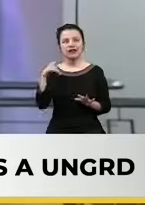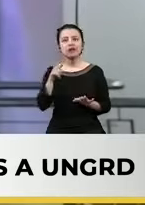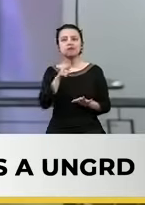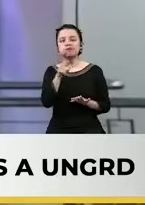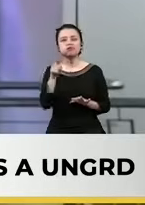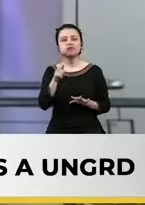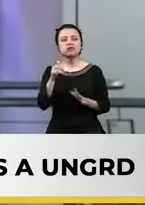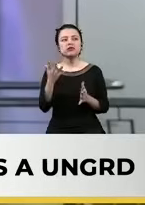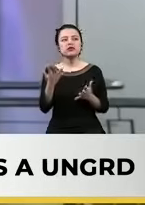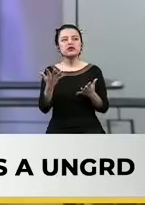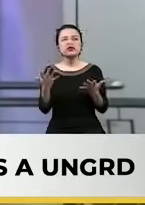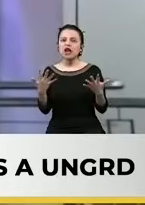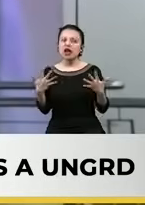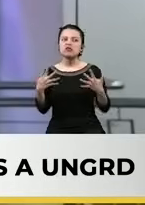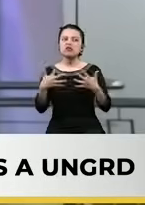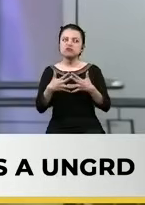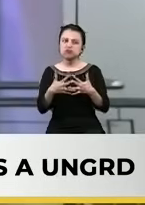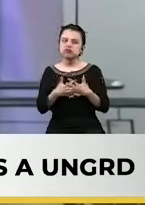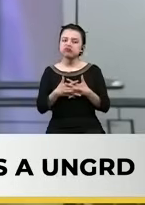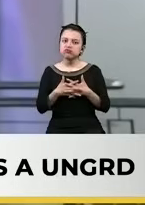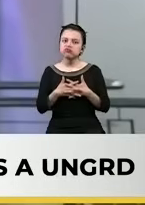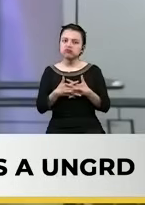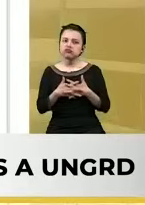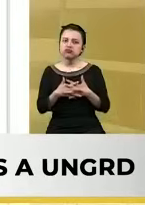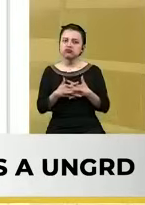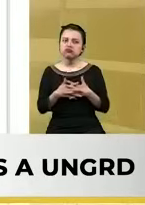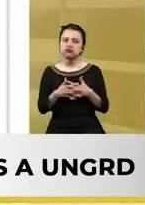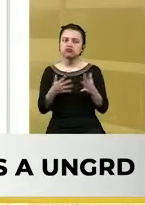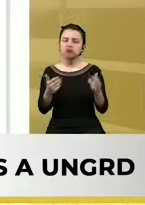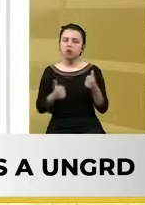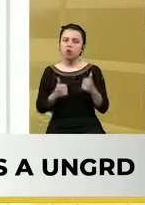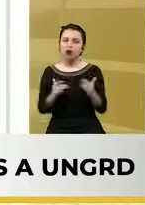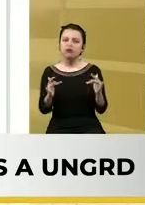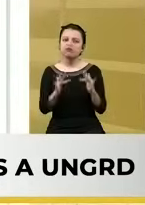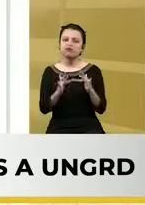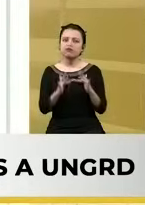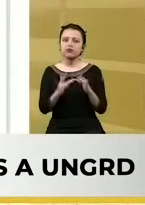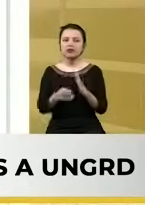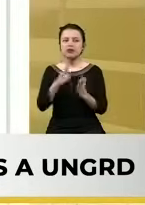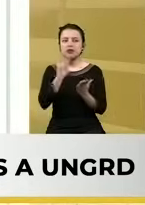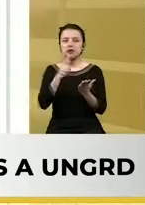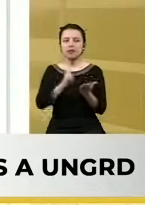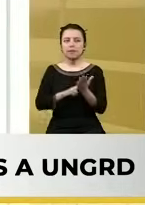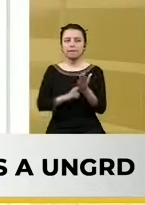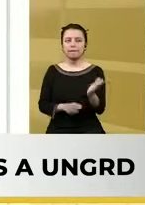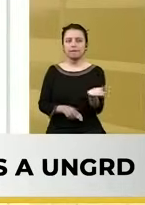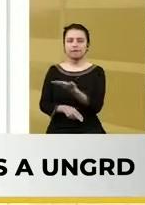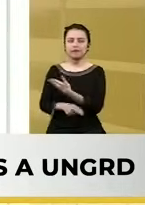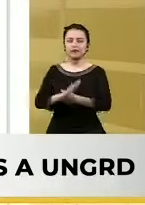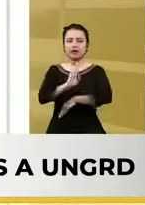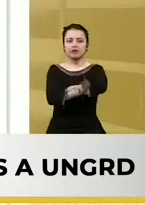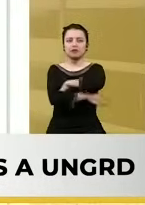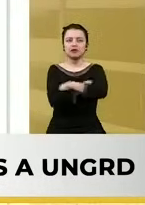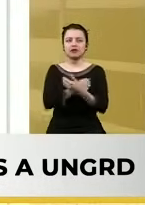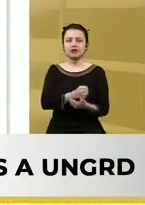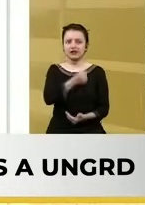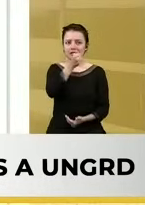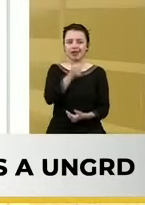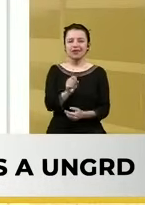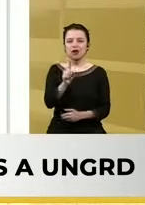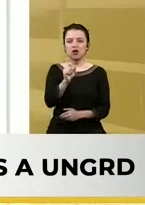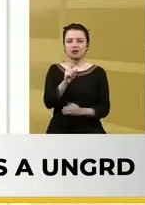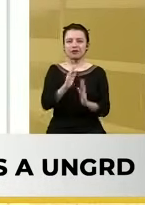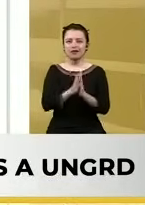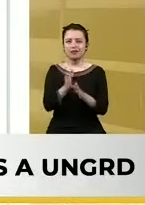que casa perfectamente en este rompecabezas y es una resolución del ministro de Hacienda del 11 de diciembre, es